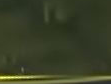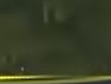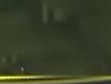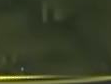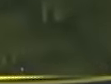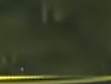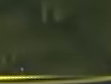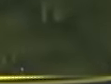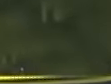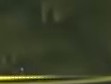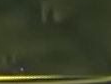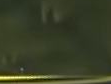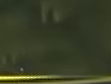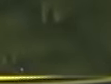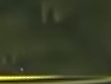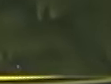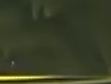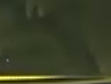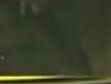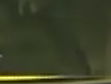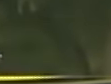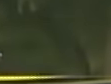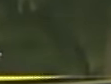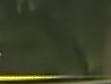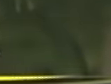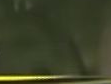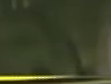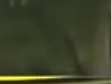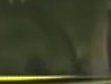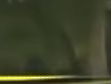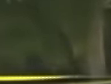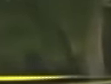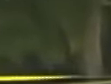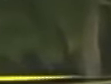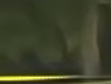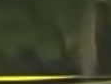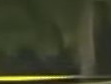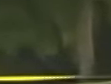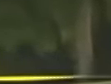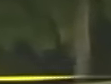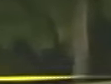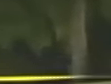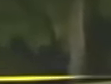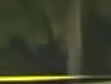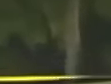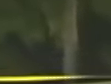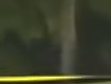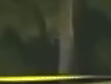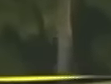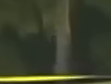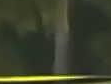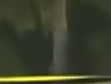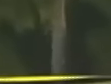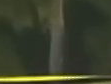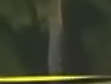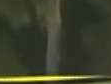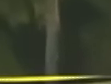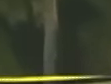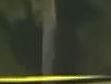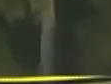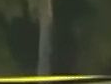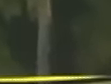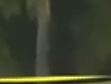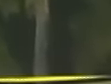y la instalación del periodo de sesiones del Parlamento venezolano. La Asamblea Nacional también convocó a referendo consultivo